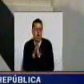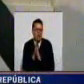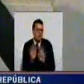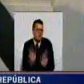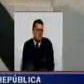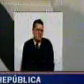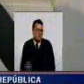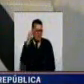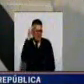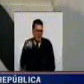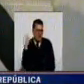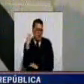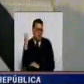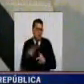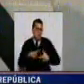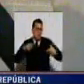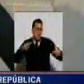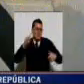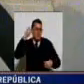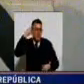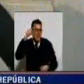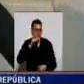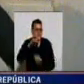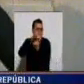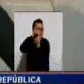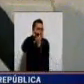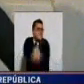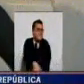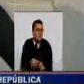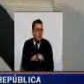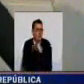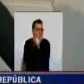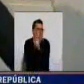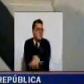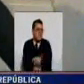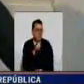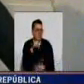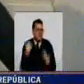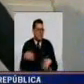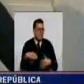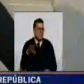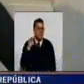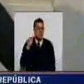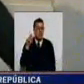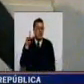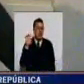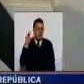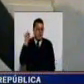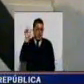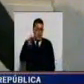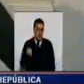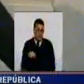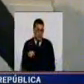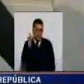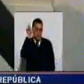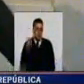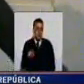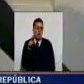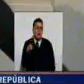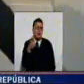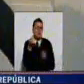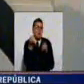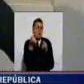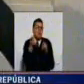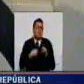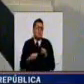Las presiones del gobierno nacional son inmensas, ya se nota. El doctor Cárdenas además es el que maneja la